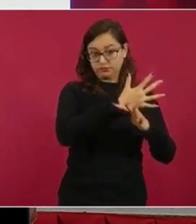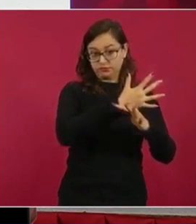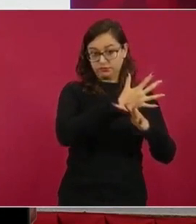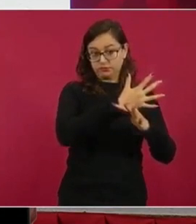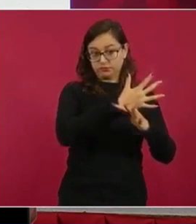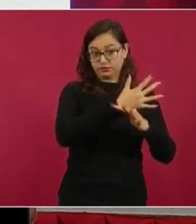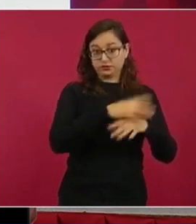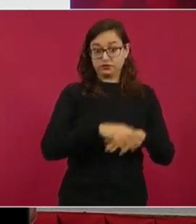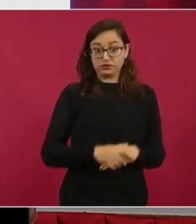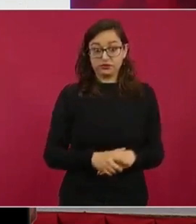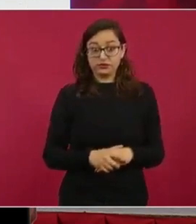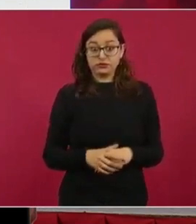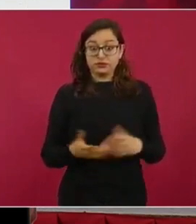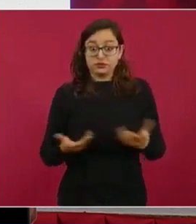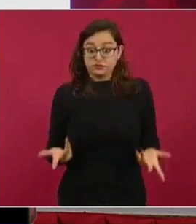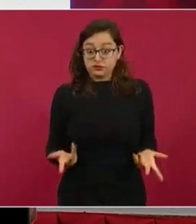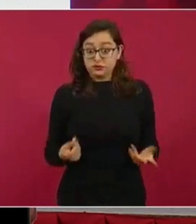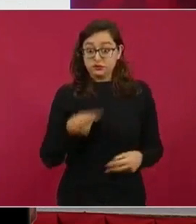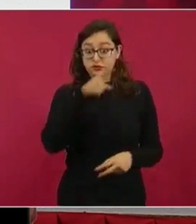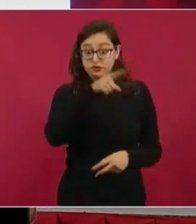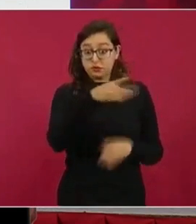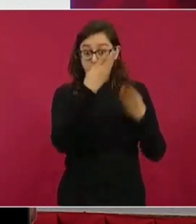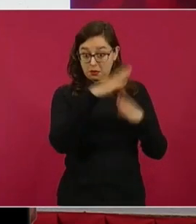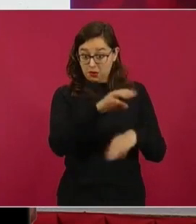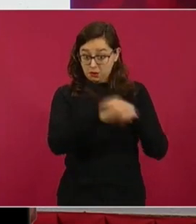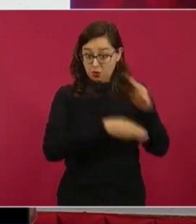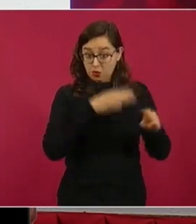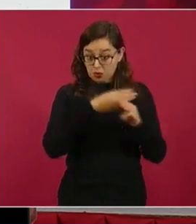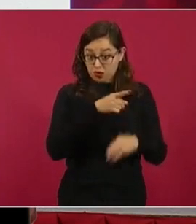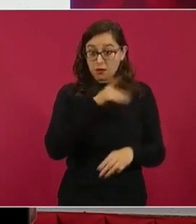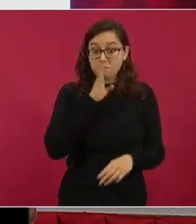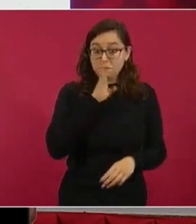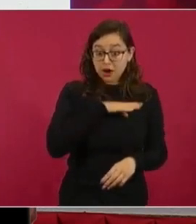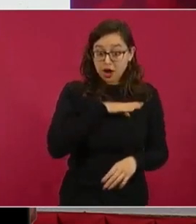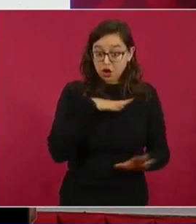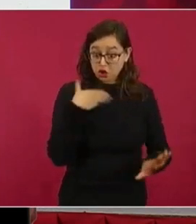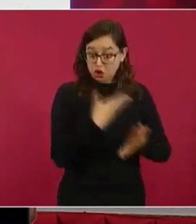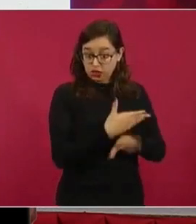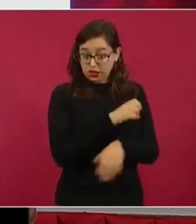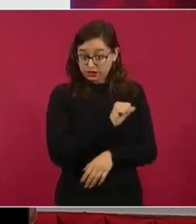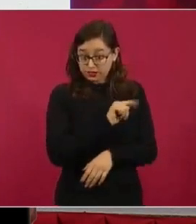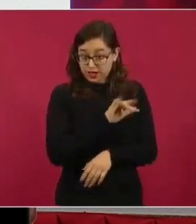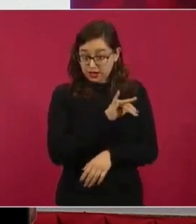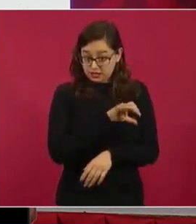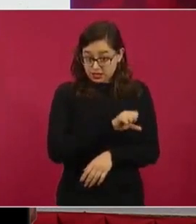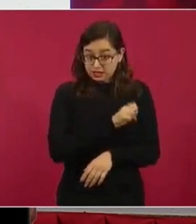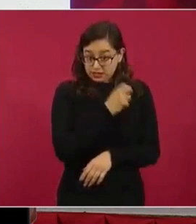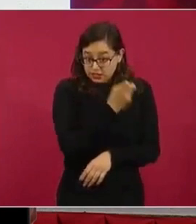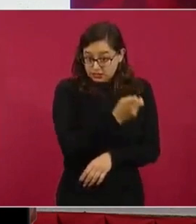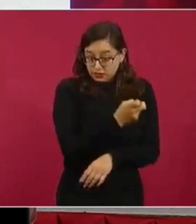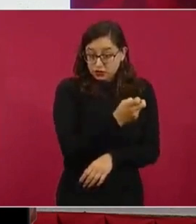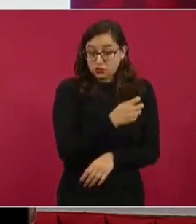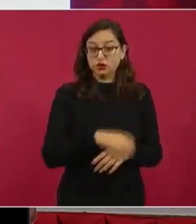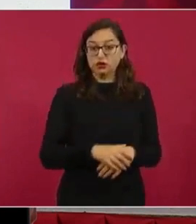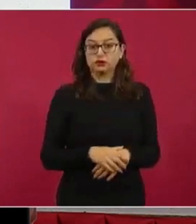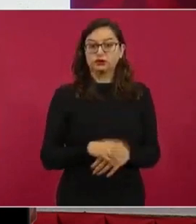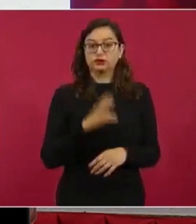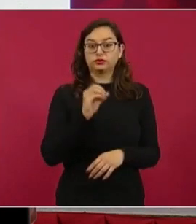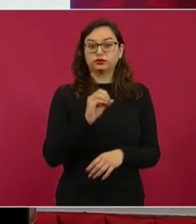y ni modo que el Banco Mundial está en contra de Salinas, o la OCDE.